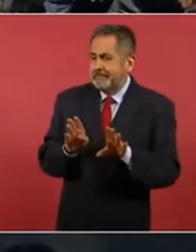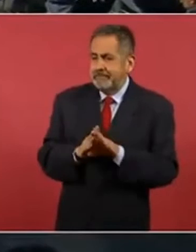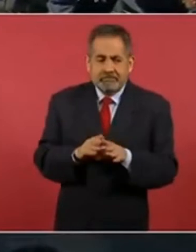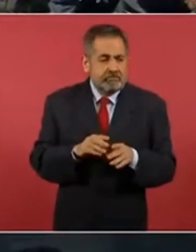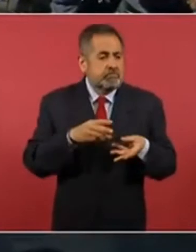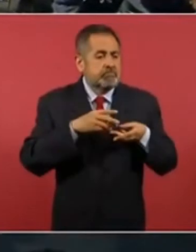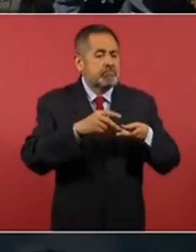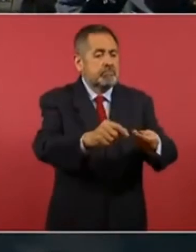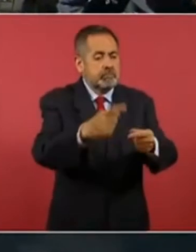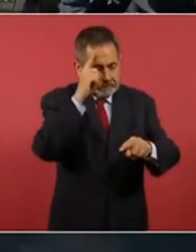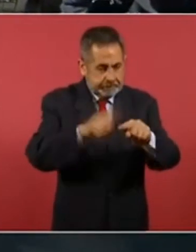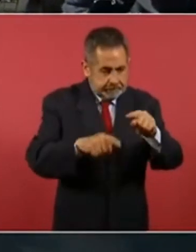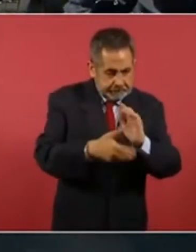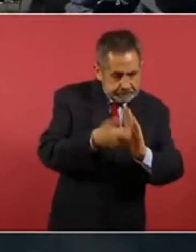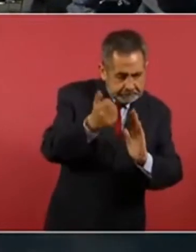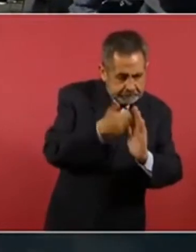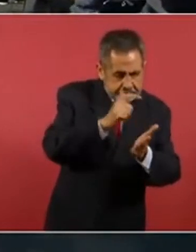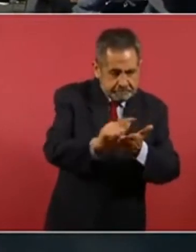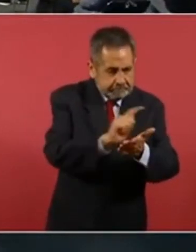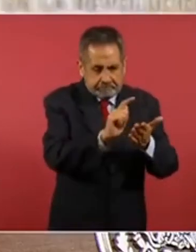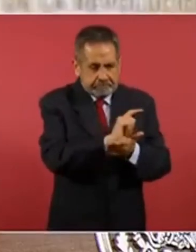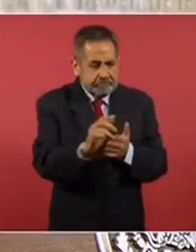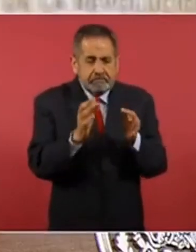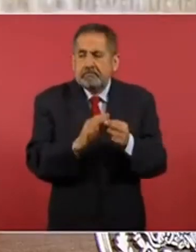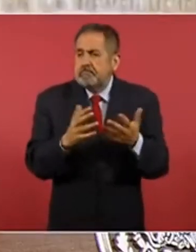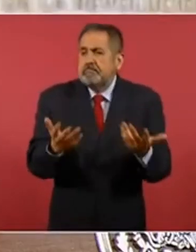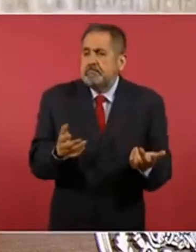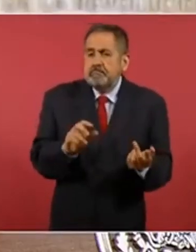una alternativa